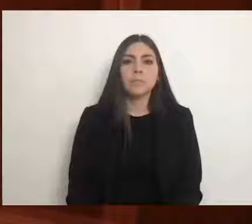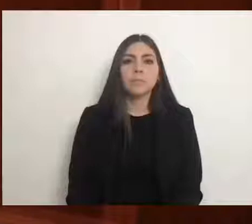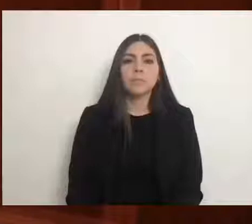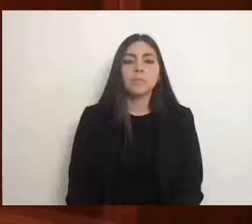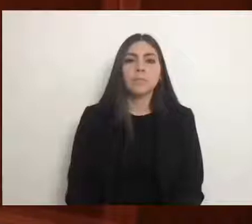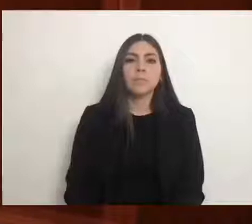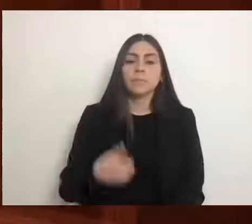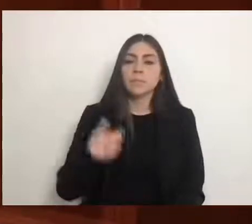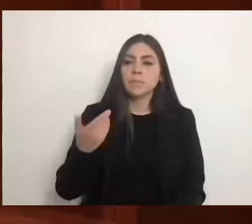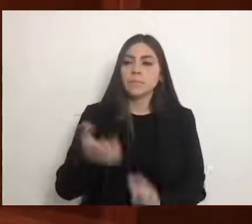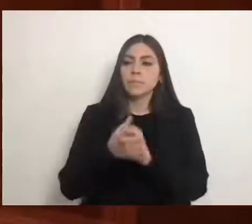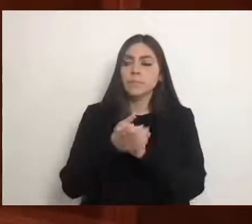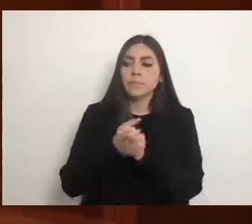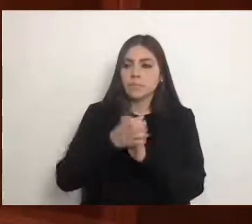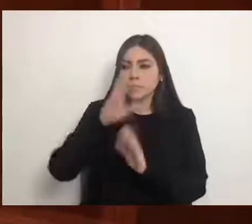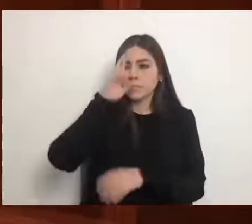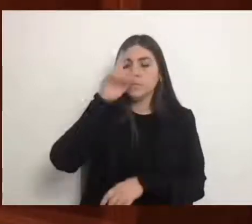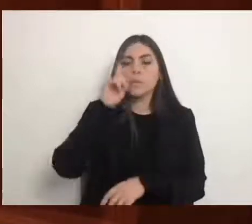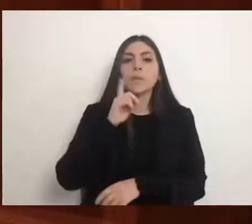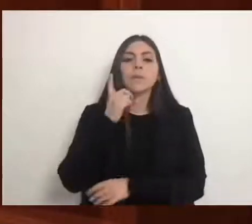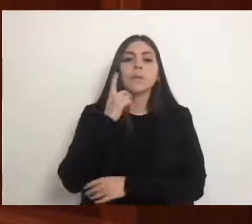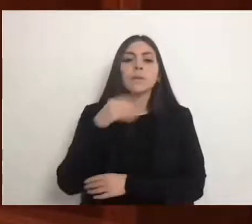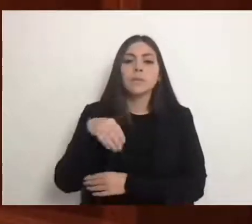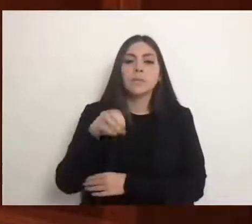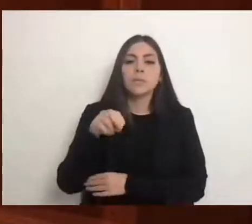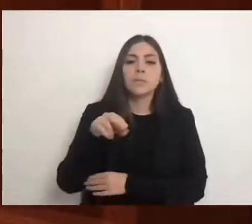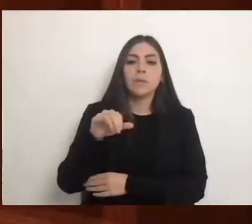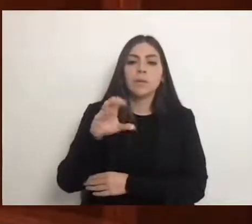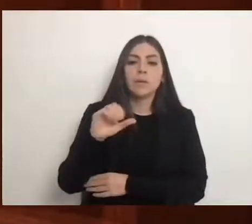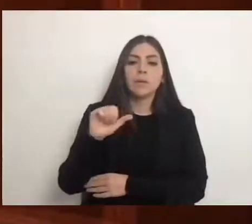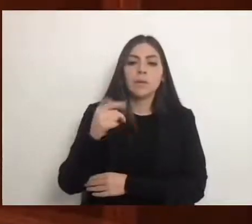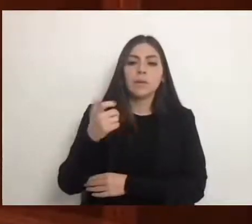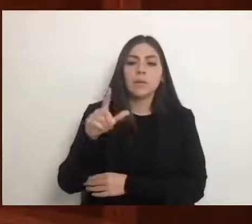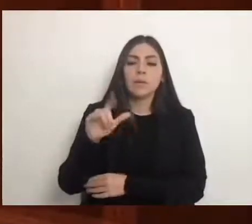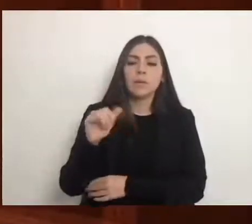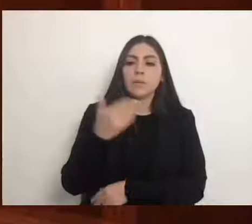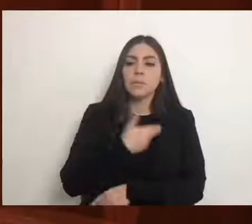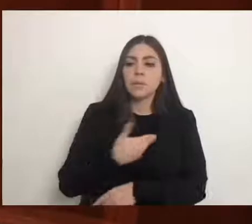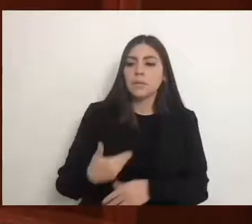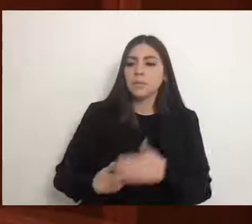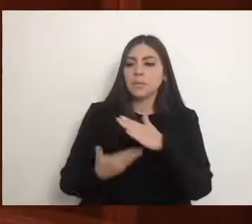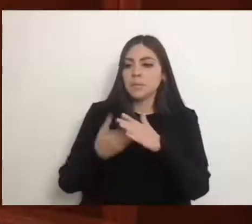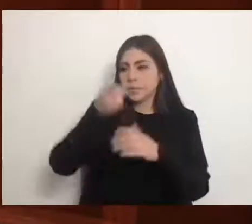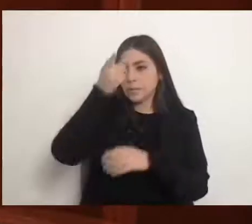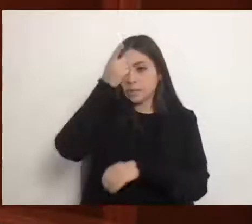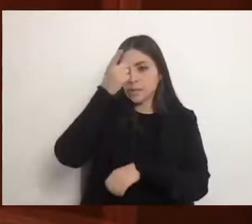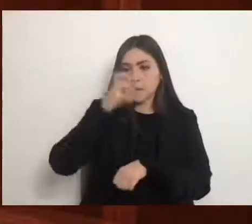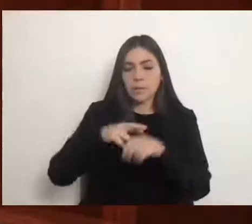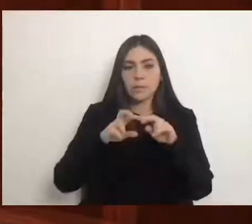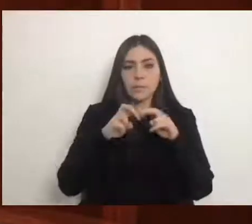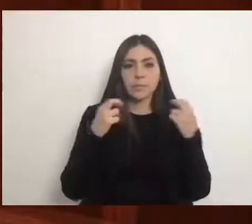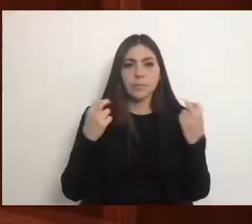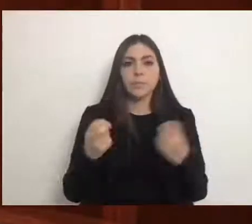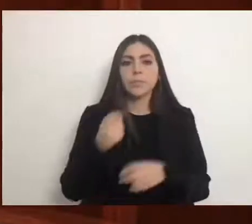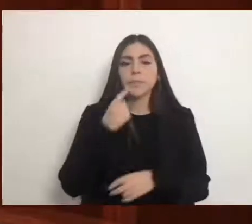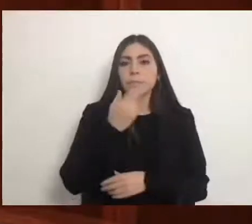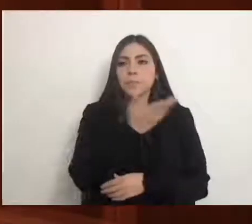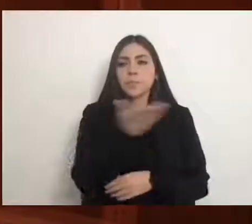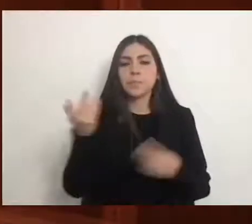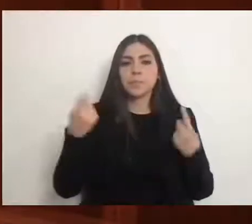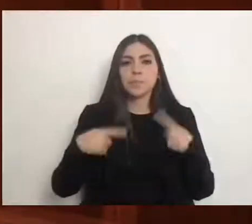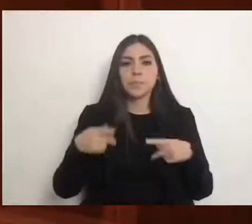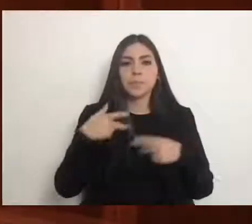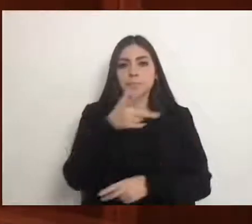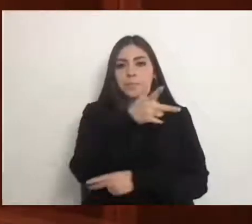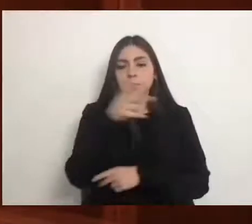a la diputada Mónica Angélica Álvarez Nemer, presidenta de la directiva, a los medios de comunicación, a